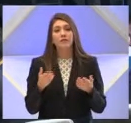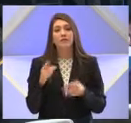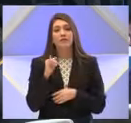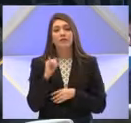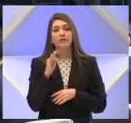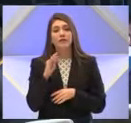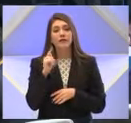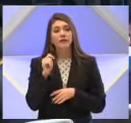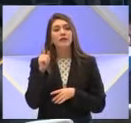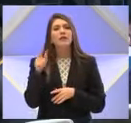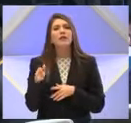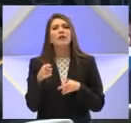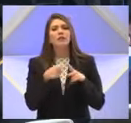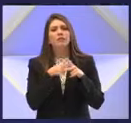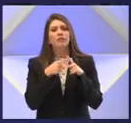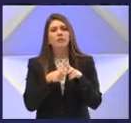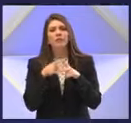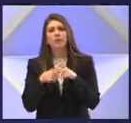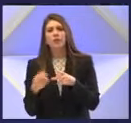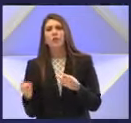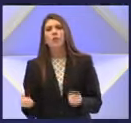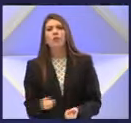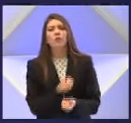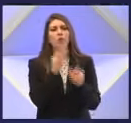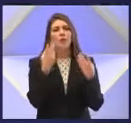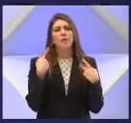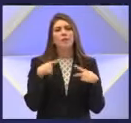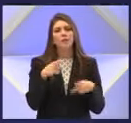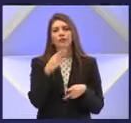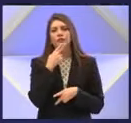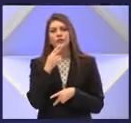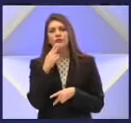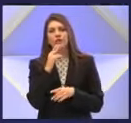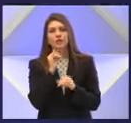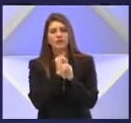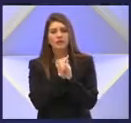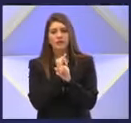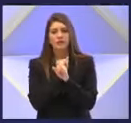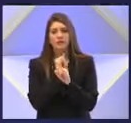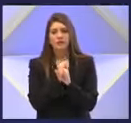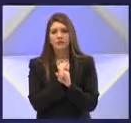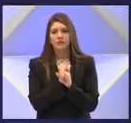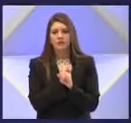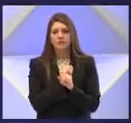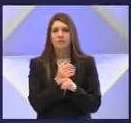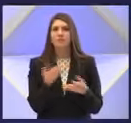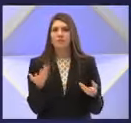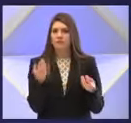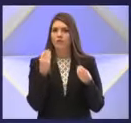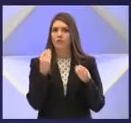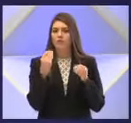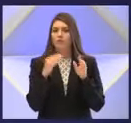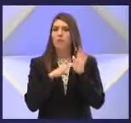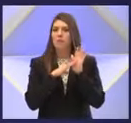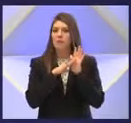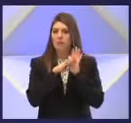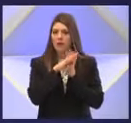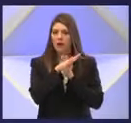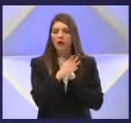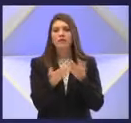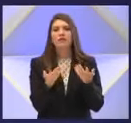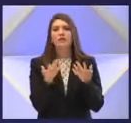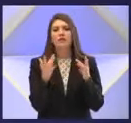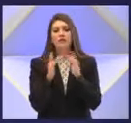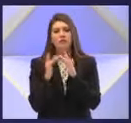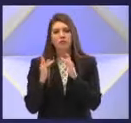la cantidad de usuarios de internet y vaya que ha habido progresos en comunicaciones fijas